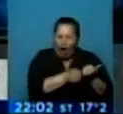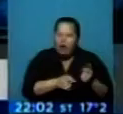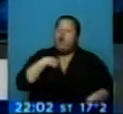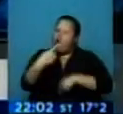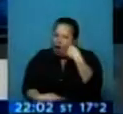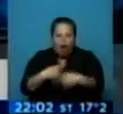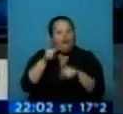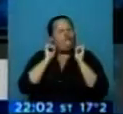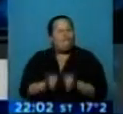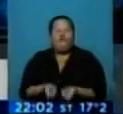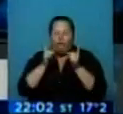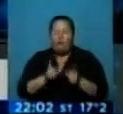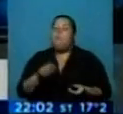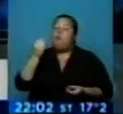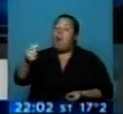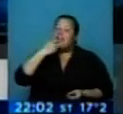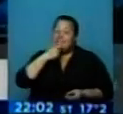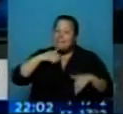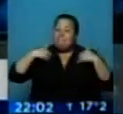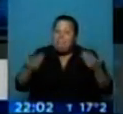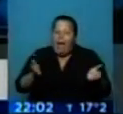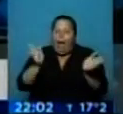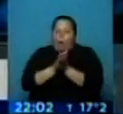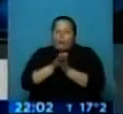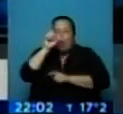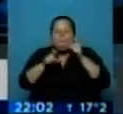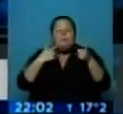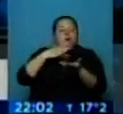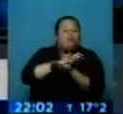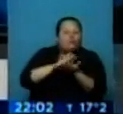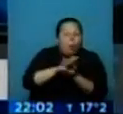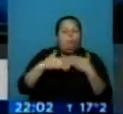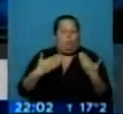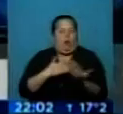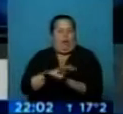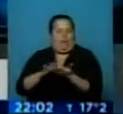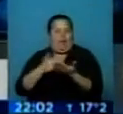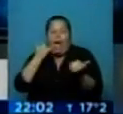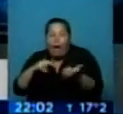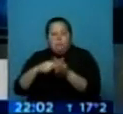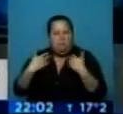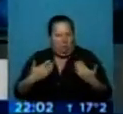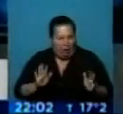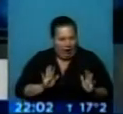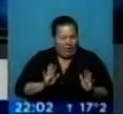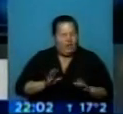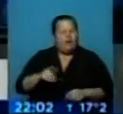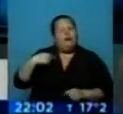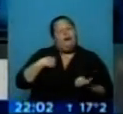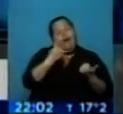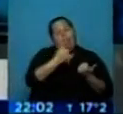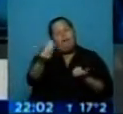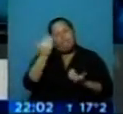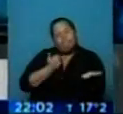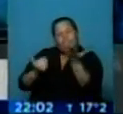a seguir haciendo, porque uno, cuanto más cerca está de los problemas, más rápido llegan las soluciones. Escuché a cada